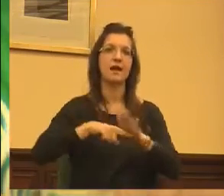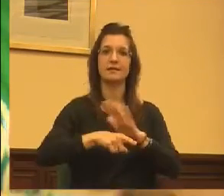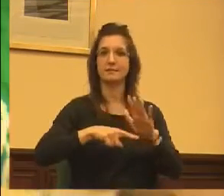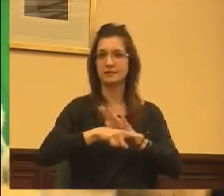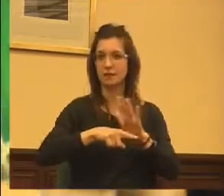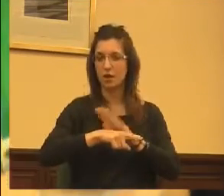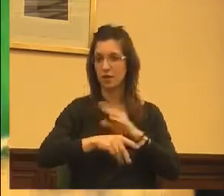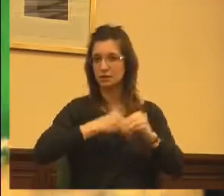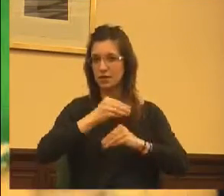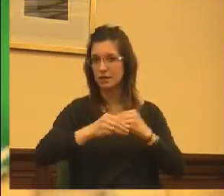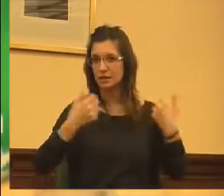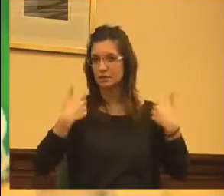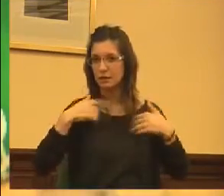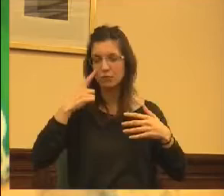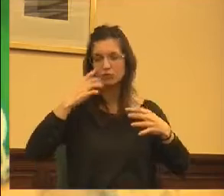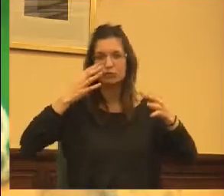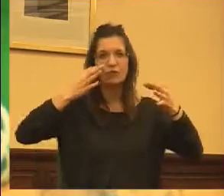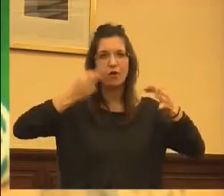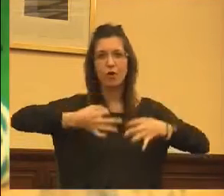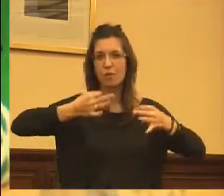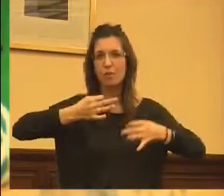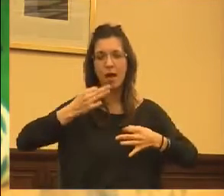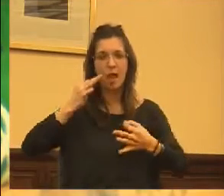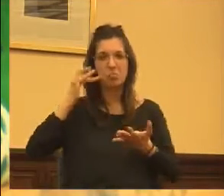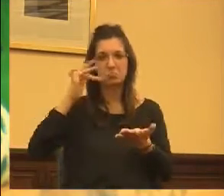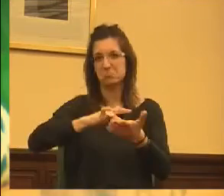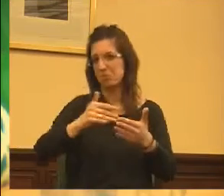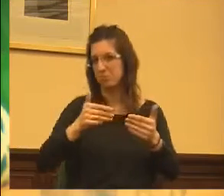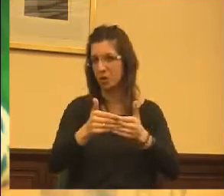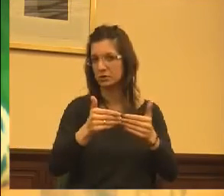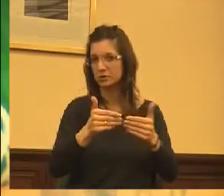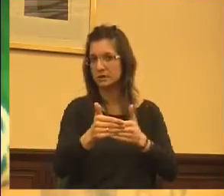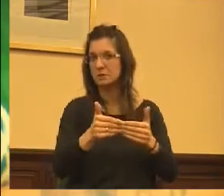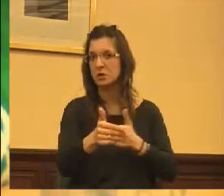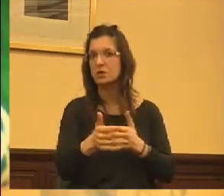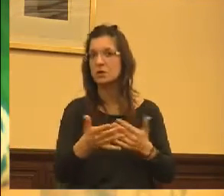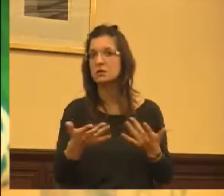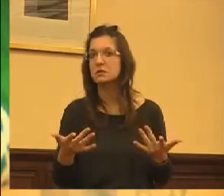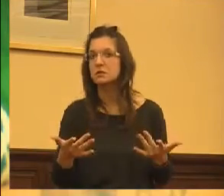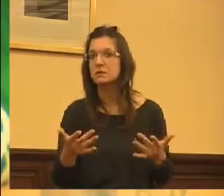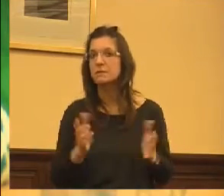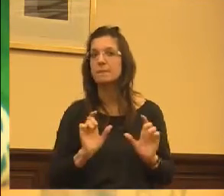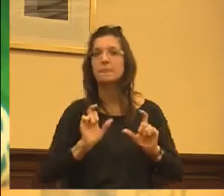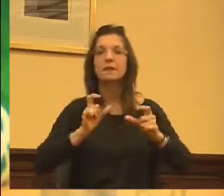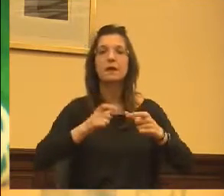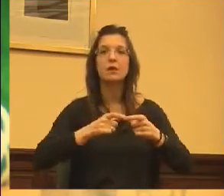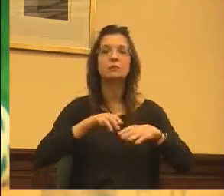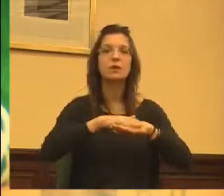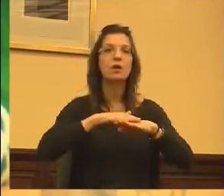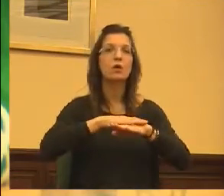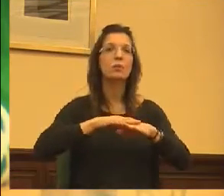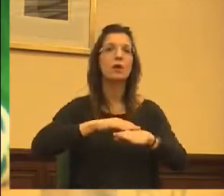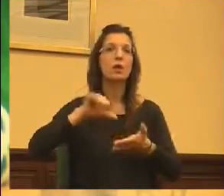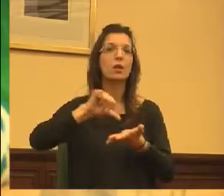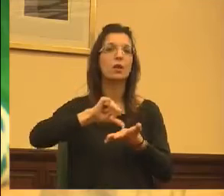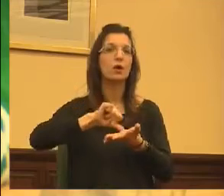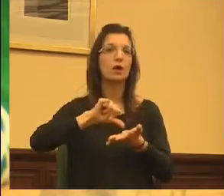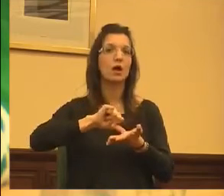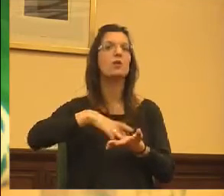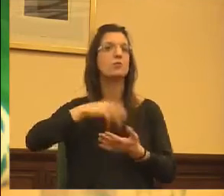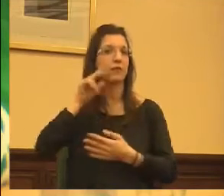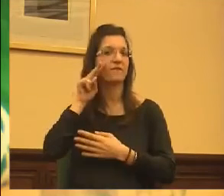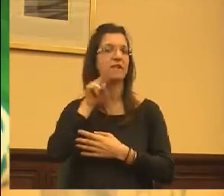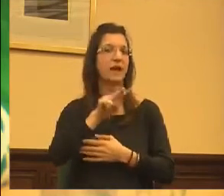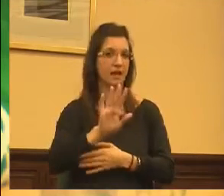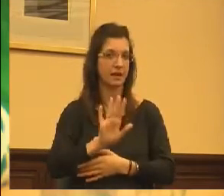IMS, que se formalizará en fechas próximas en la Junta de Gobierno local, lo podrán